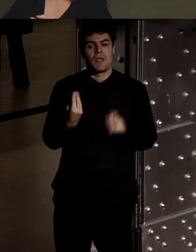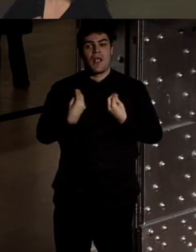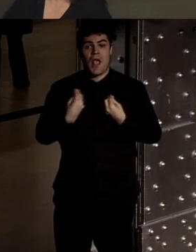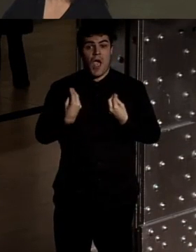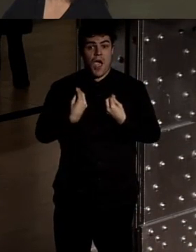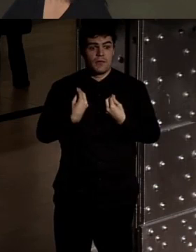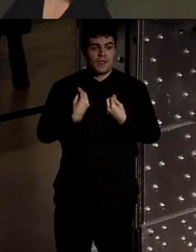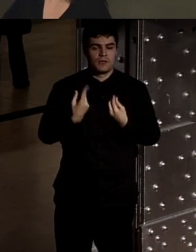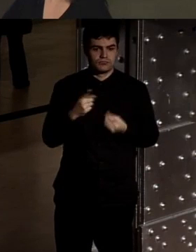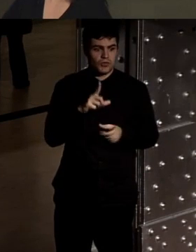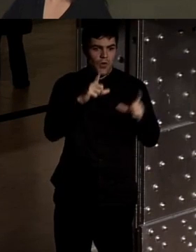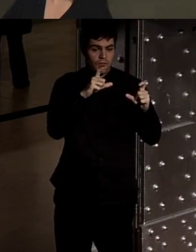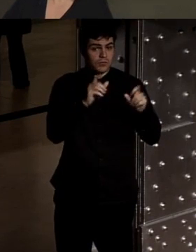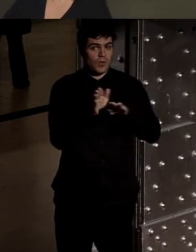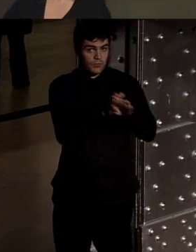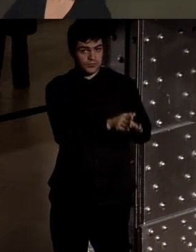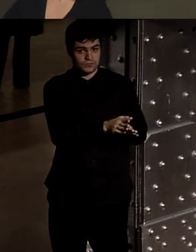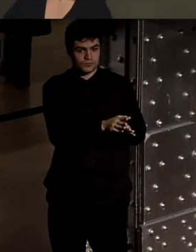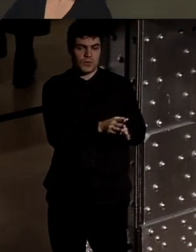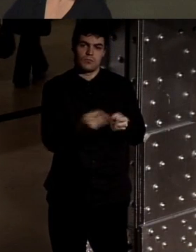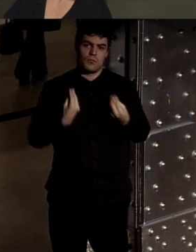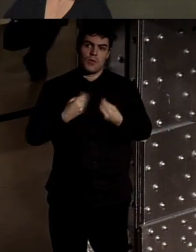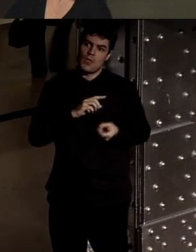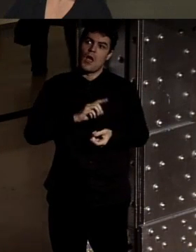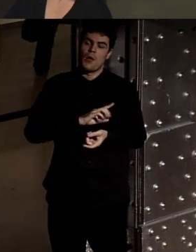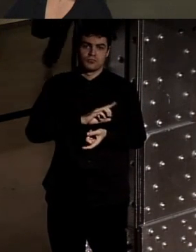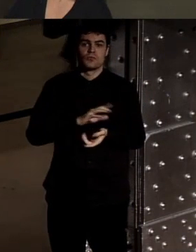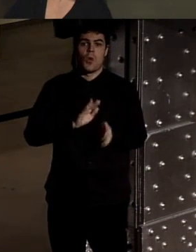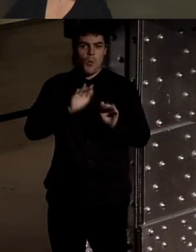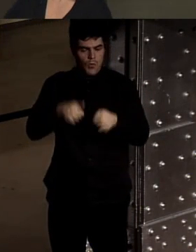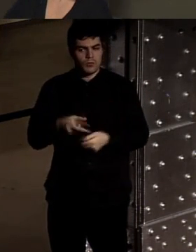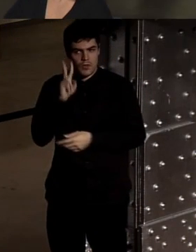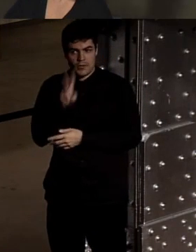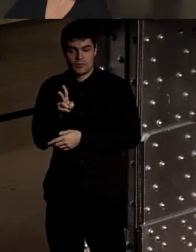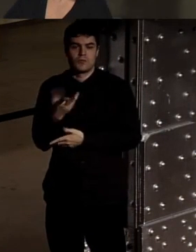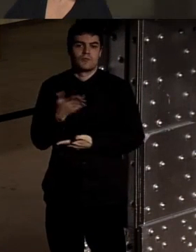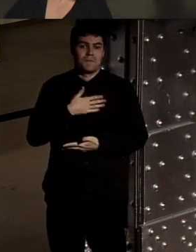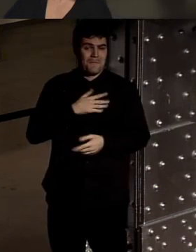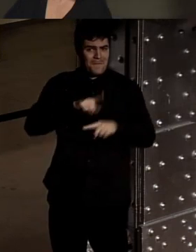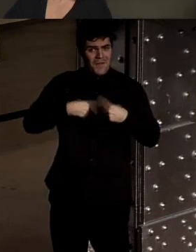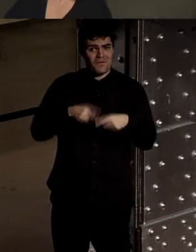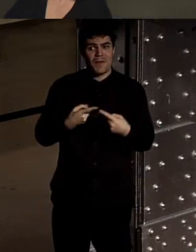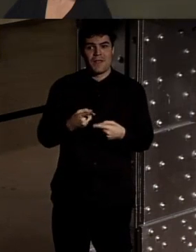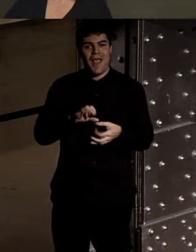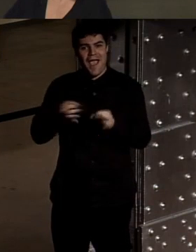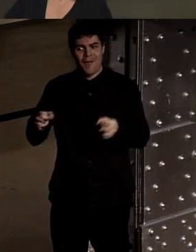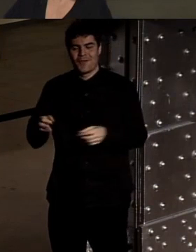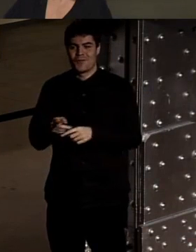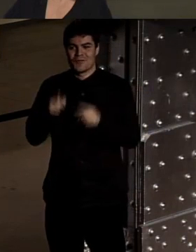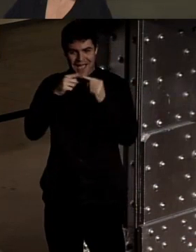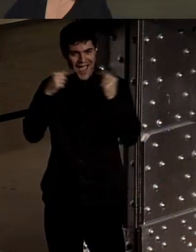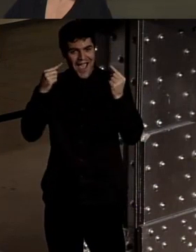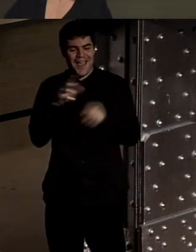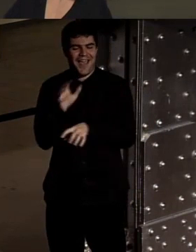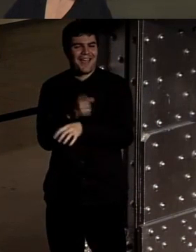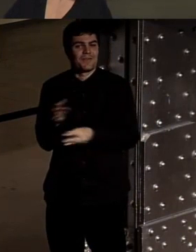la cámara. Mi trabajo consigue que sea más capaz de amar a mi familia y de reír con mis amigos. Y otro, que es: intentar transmitir